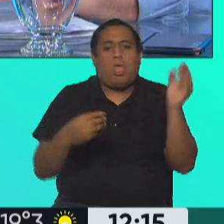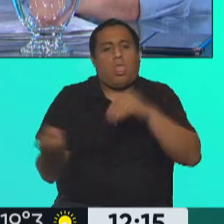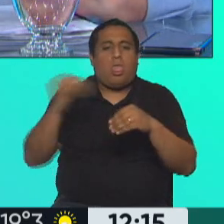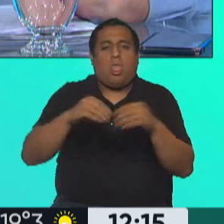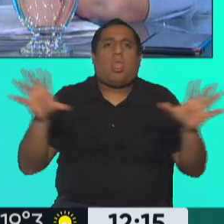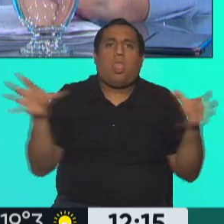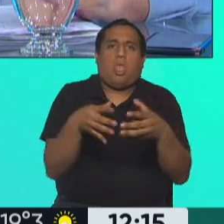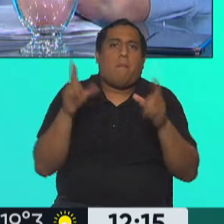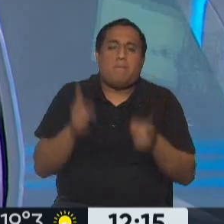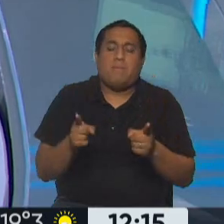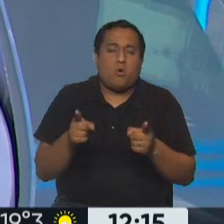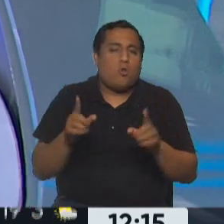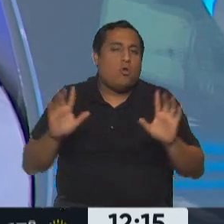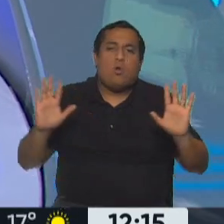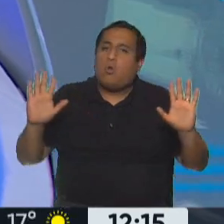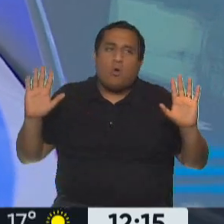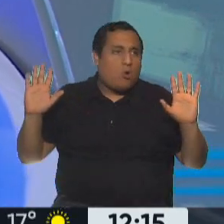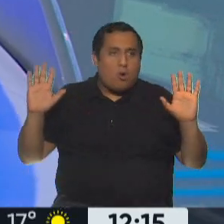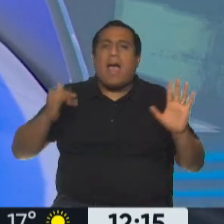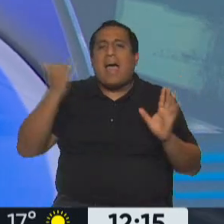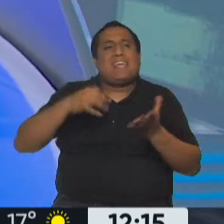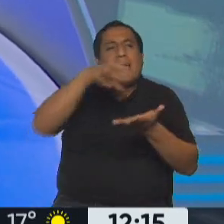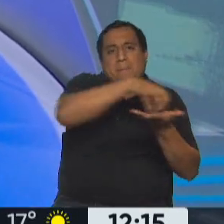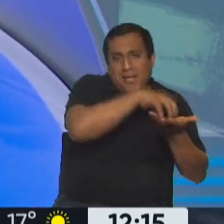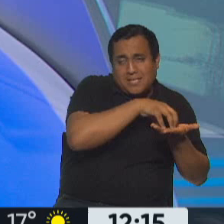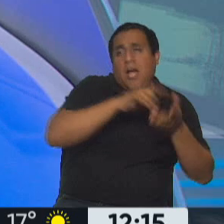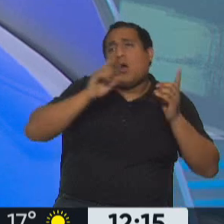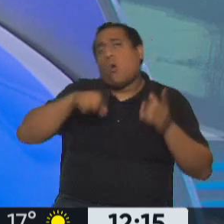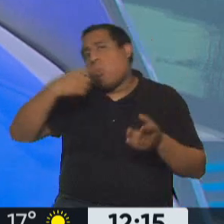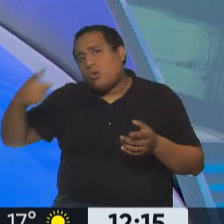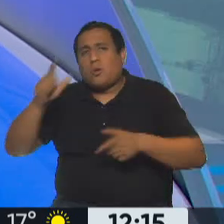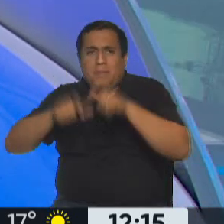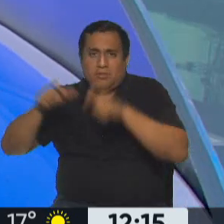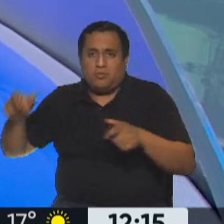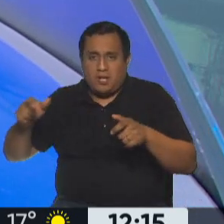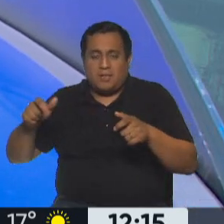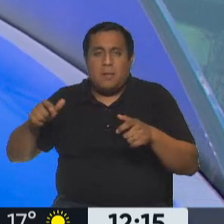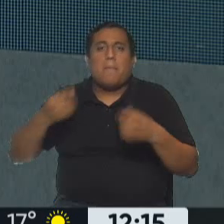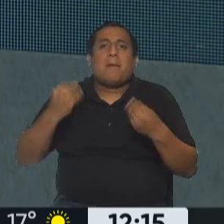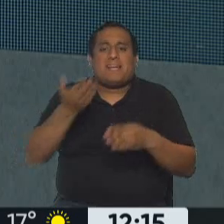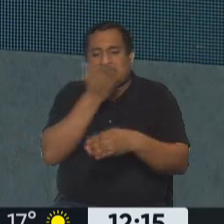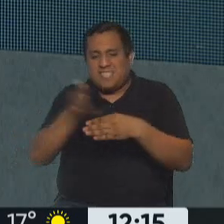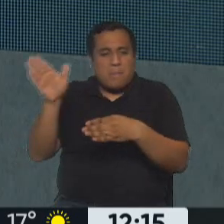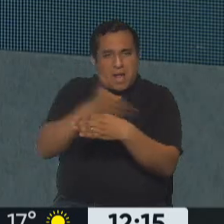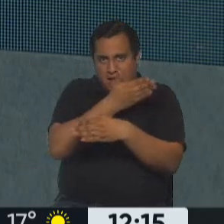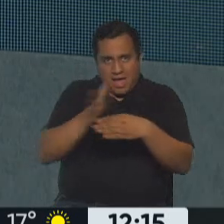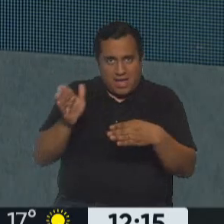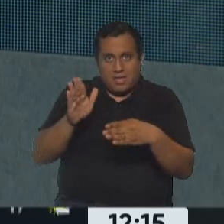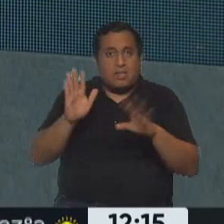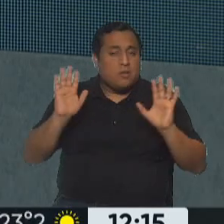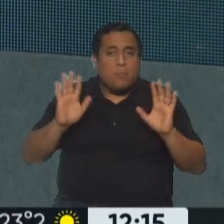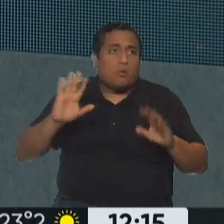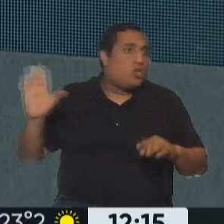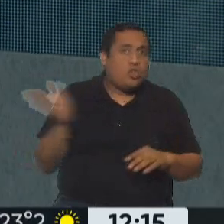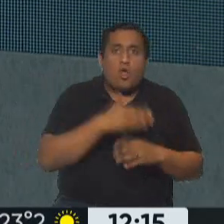bolsa. Físicas y jurídicas, esto decís vos, Pedro. Es importante desagregar por el tamaño, porque no son todos productores